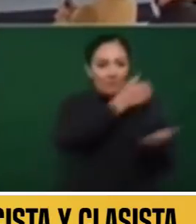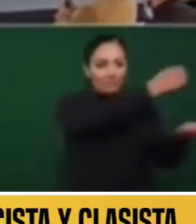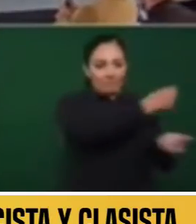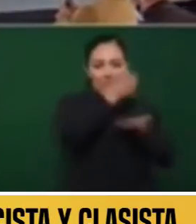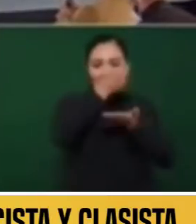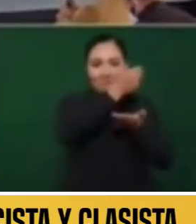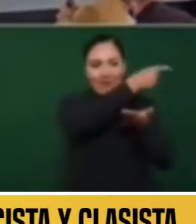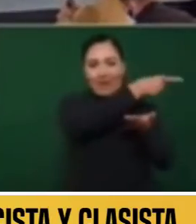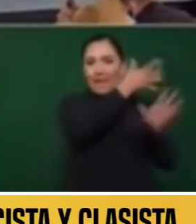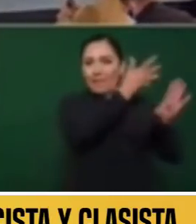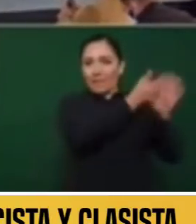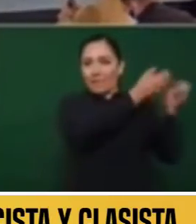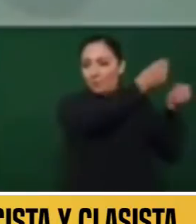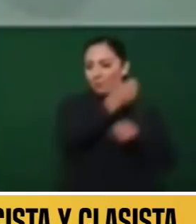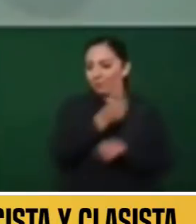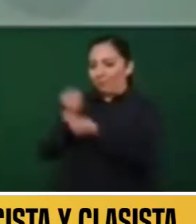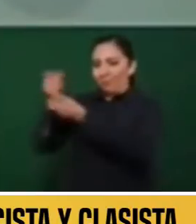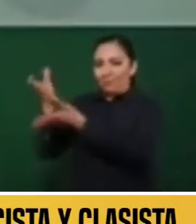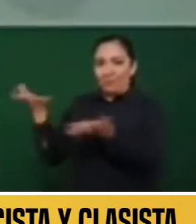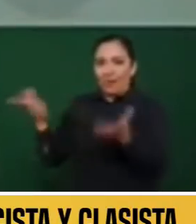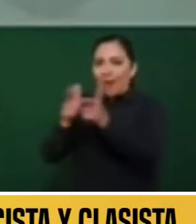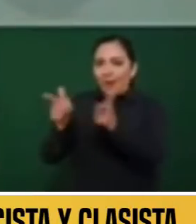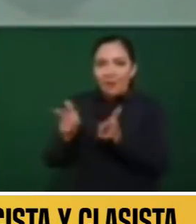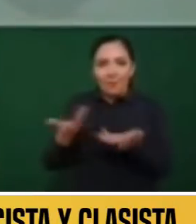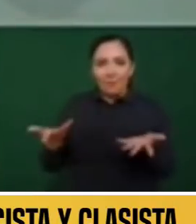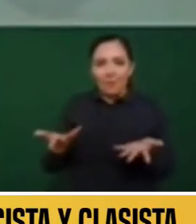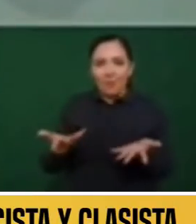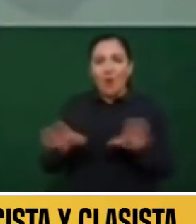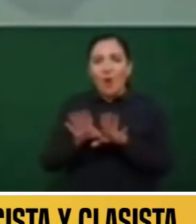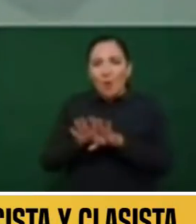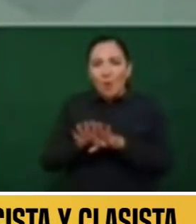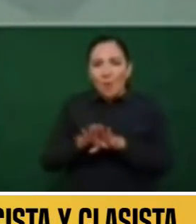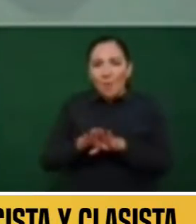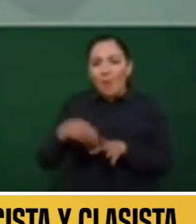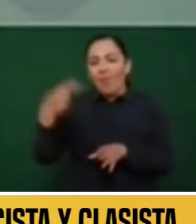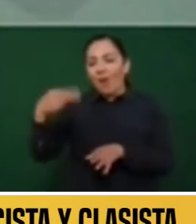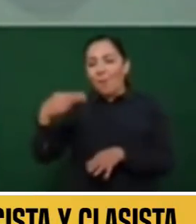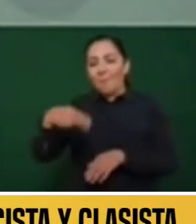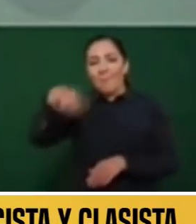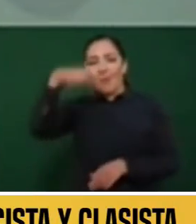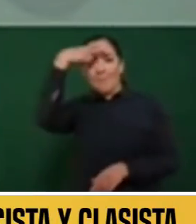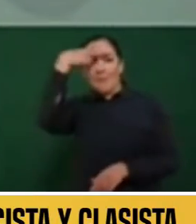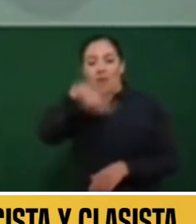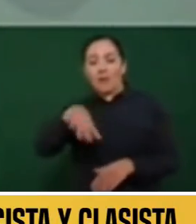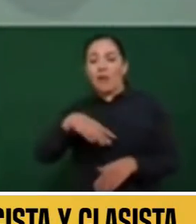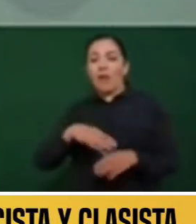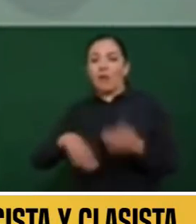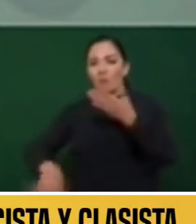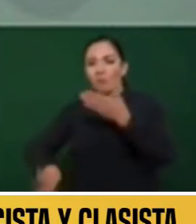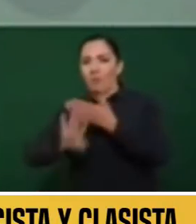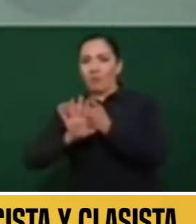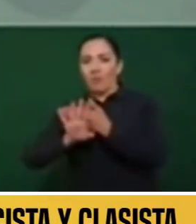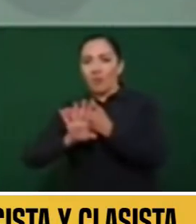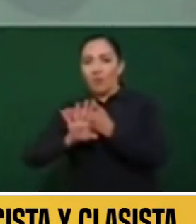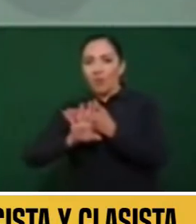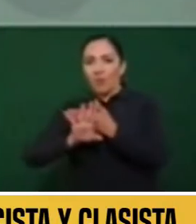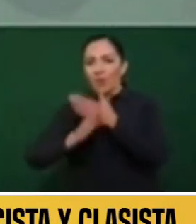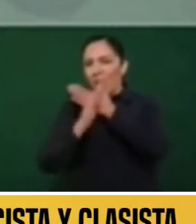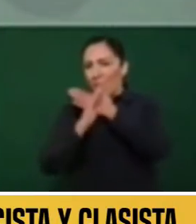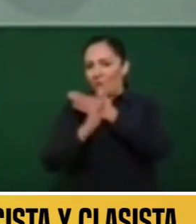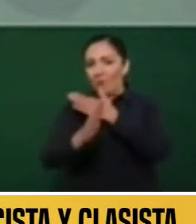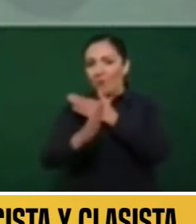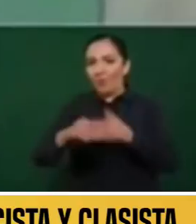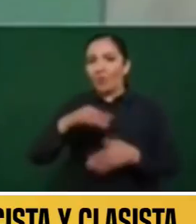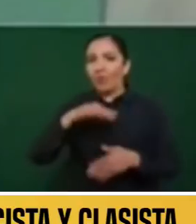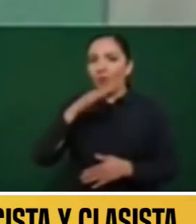Por eso digo que son mexicanos a favor de la corrupción. Aquí aprovecho, ahorita te voy a contestar